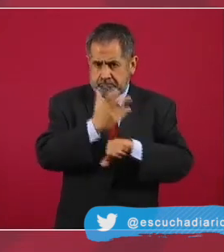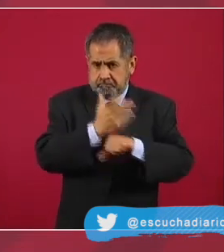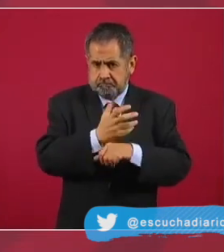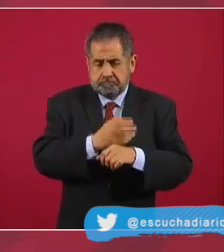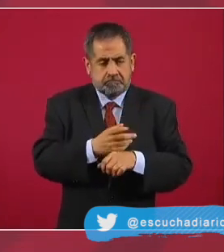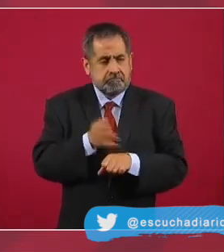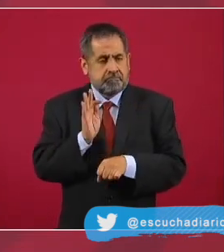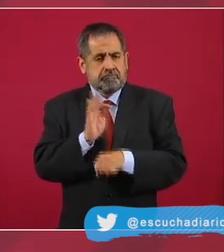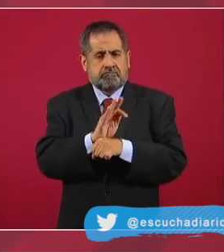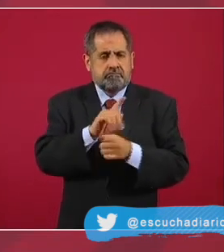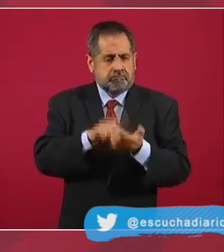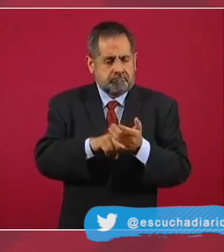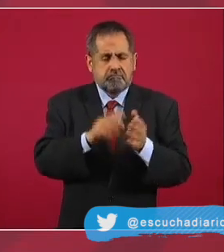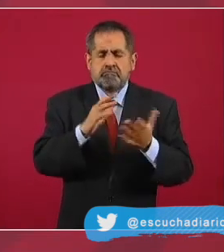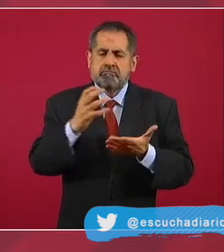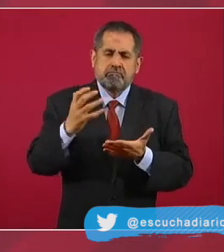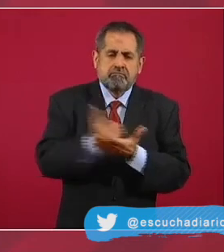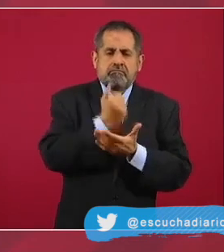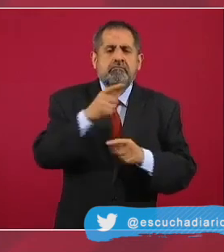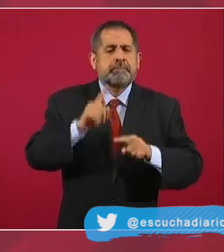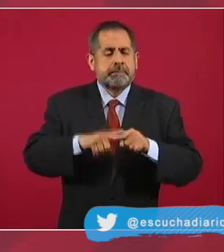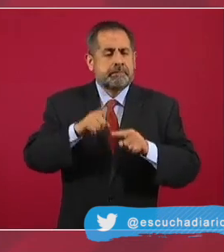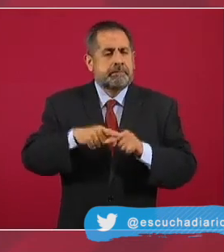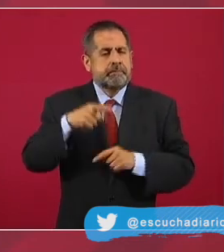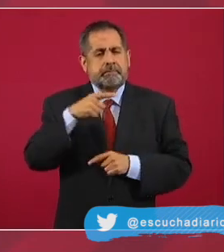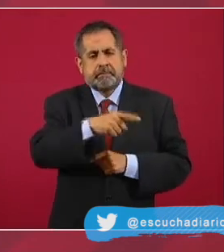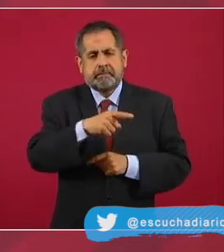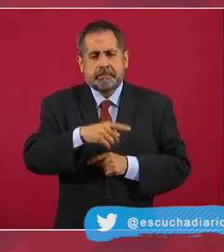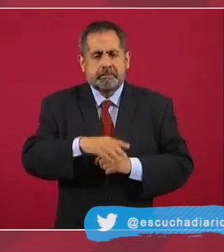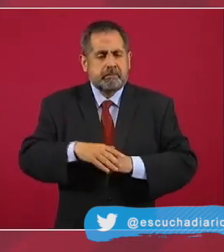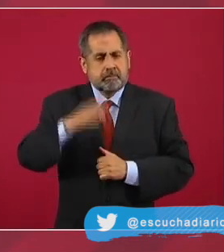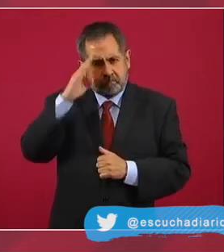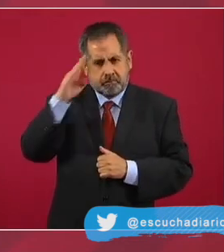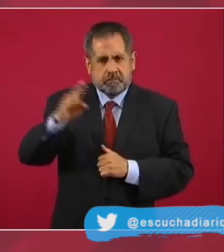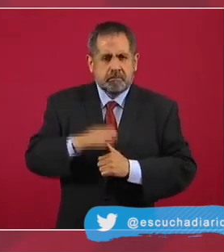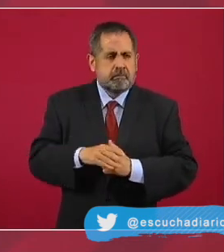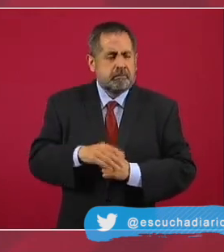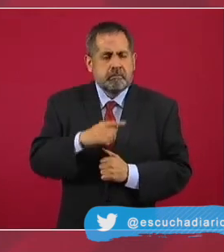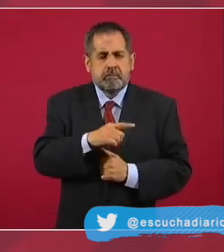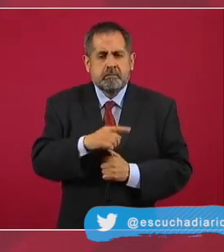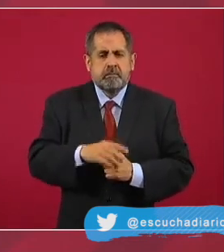en favor de el señor